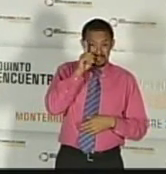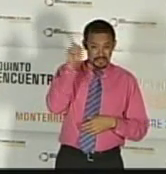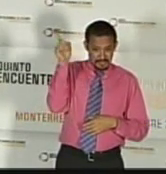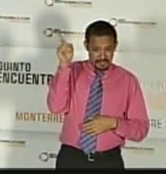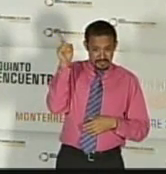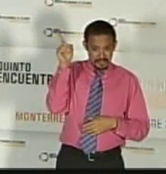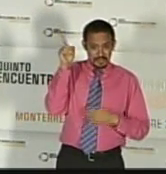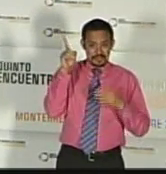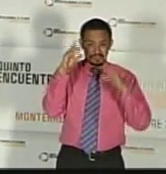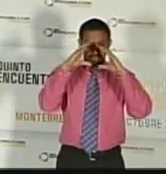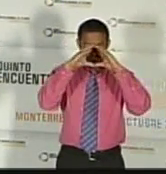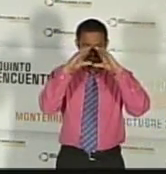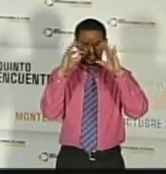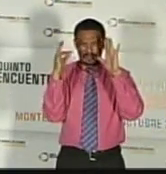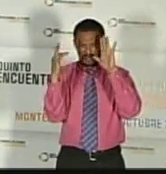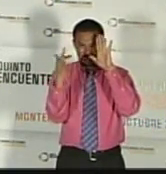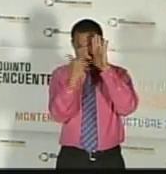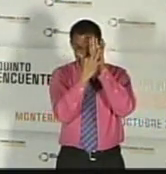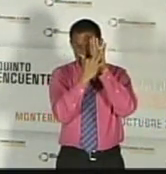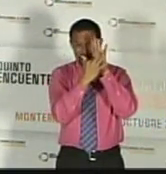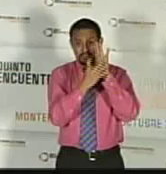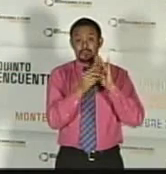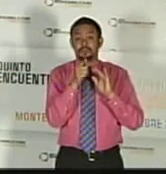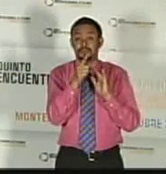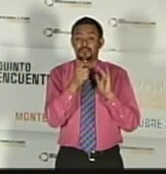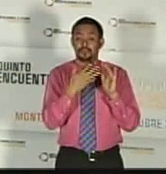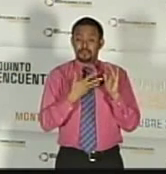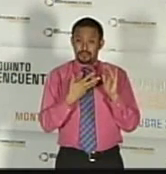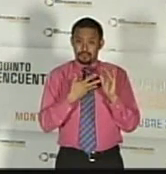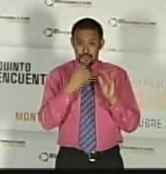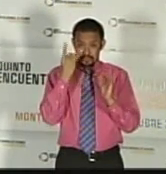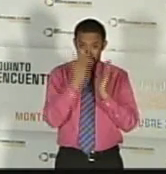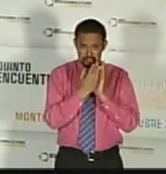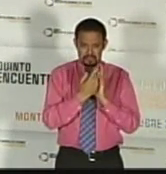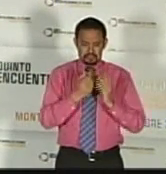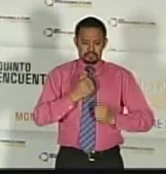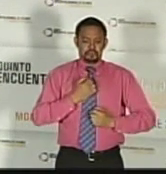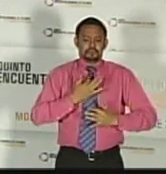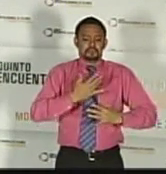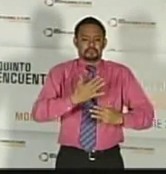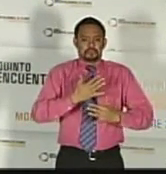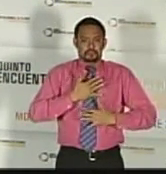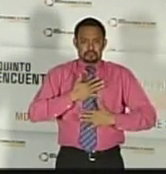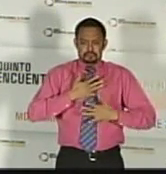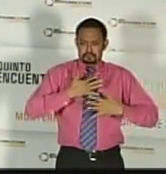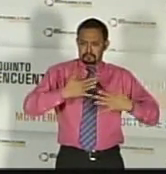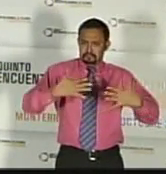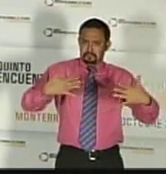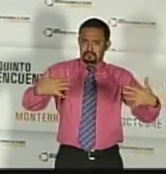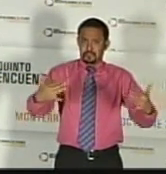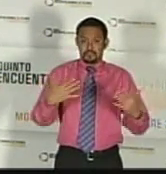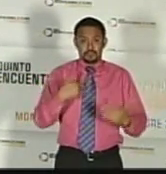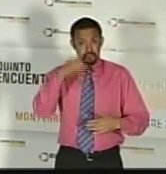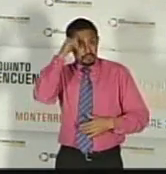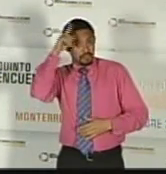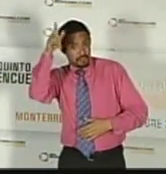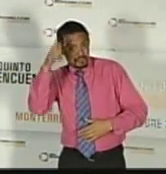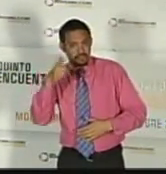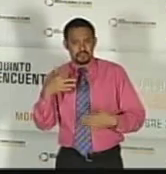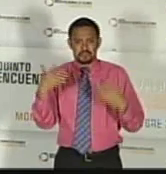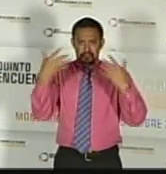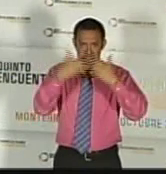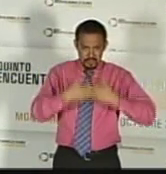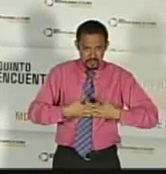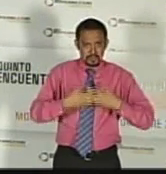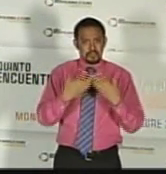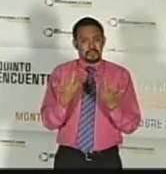centro de la rueda, en el núcleo de la rueda, no solamente está la resonancia espiritual y la unicidad y la coherencia, sino